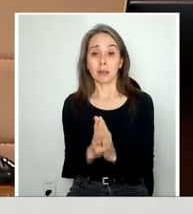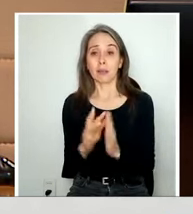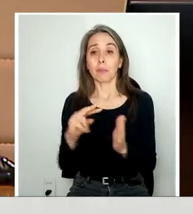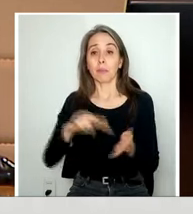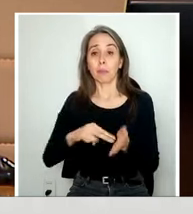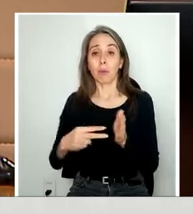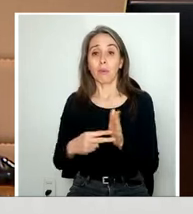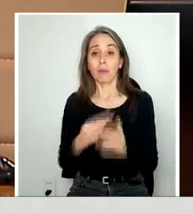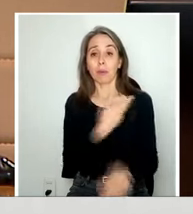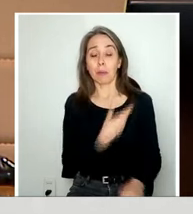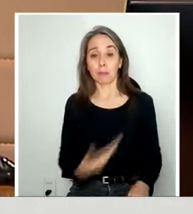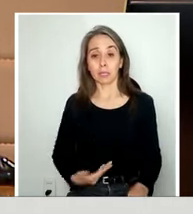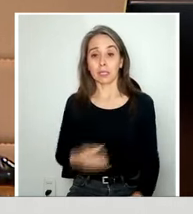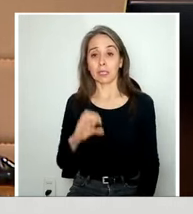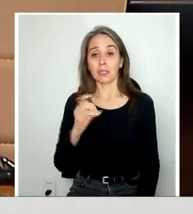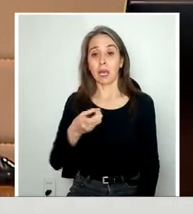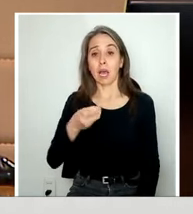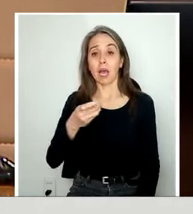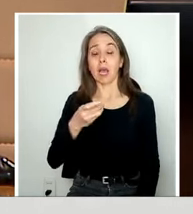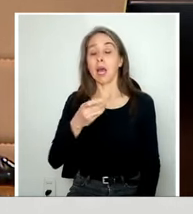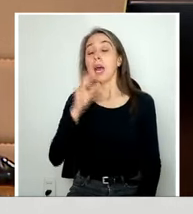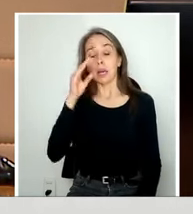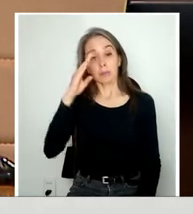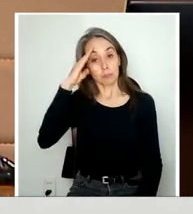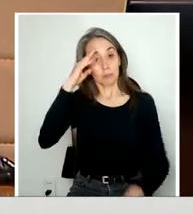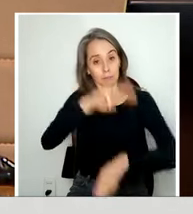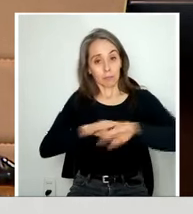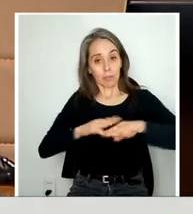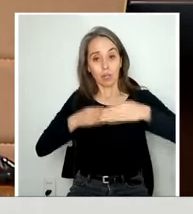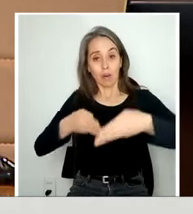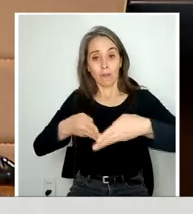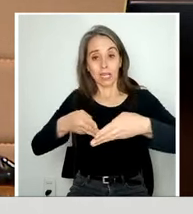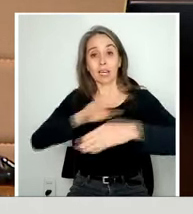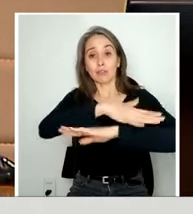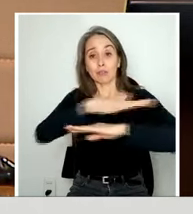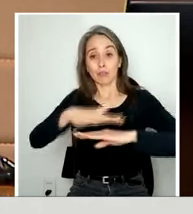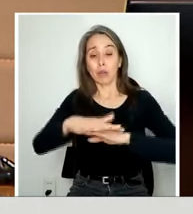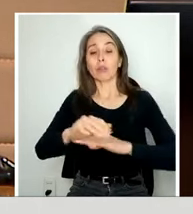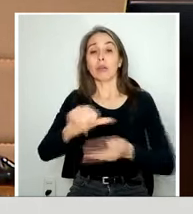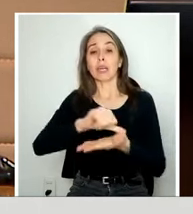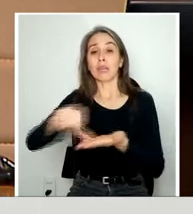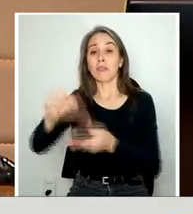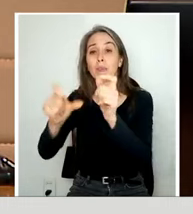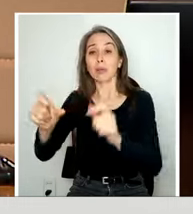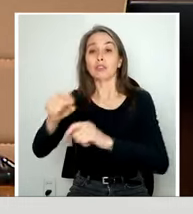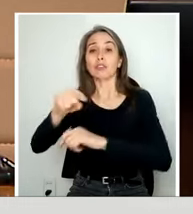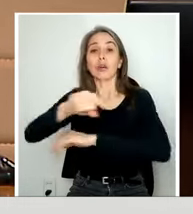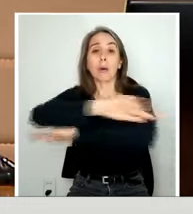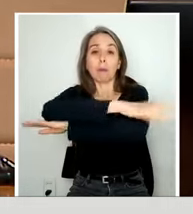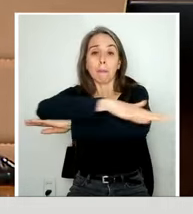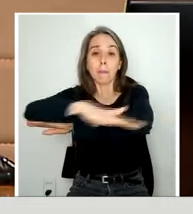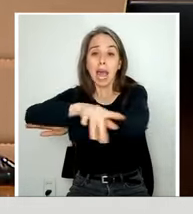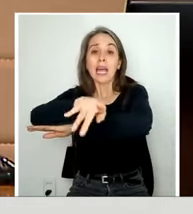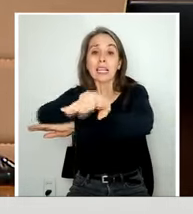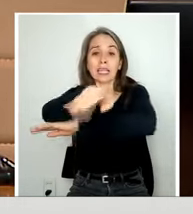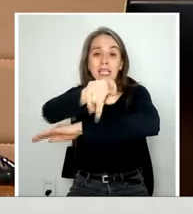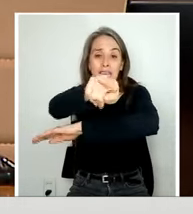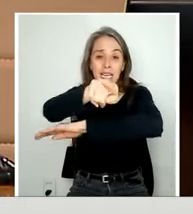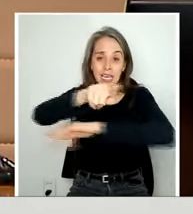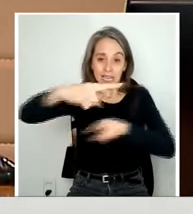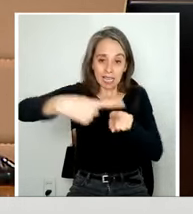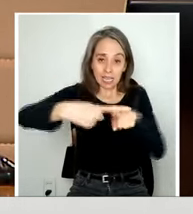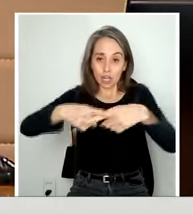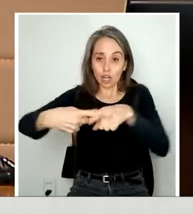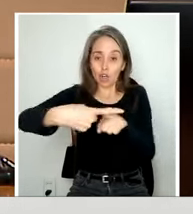Es que la gobernación marítima comenzó a infraccionar a los productores por tener líneas fuera de las coordenadas geográficas otorgadas por la